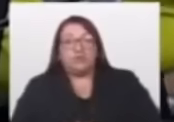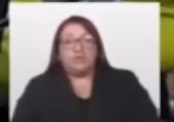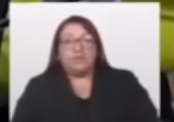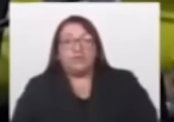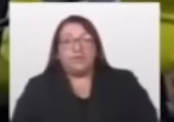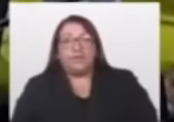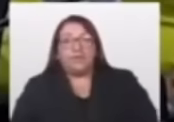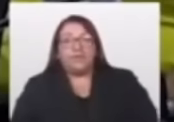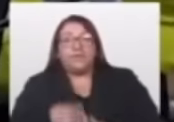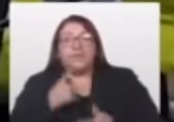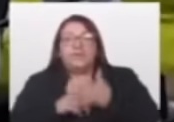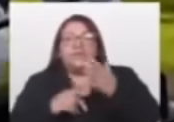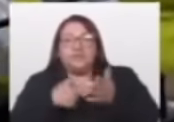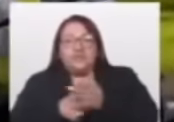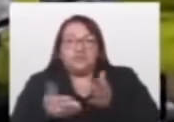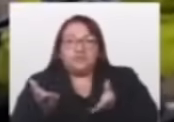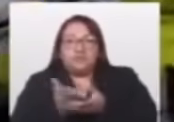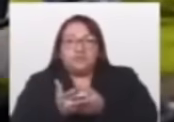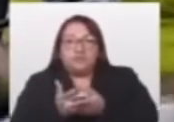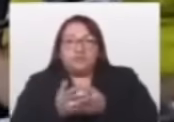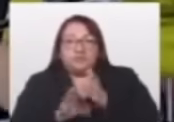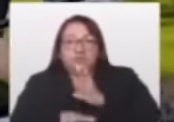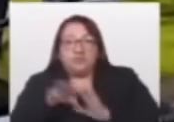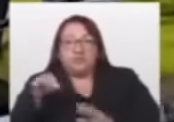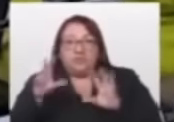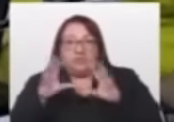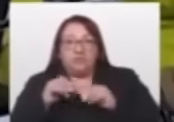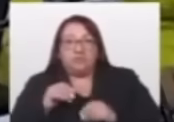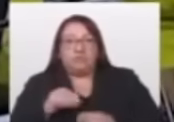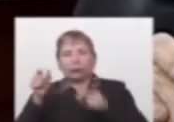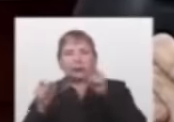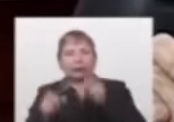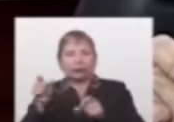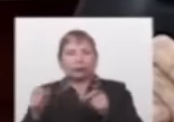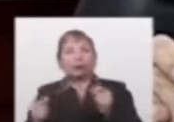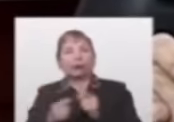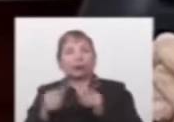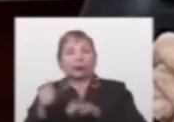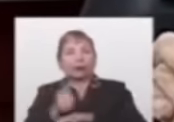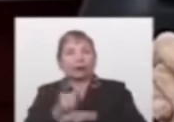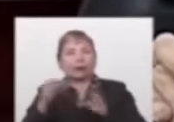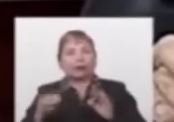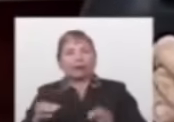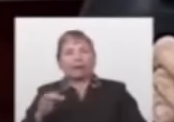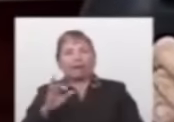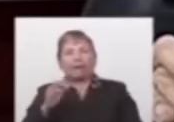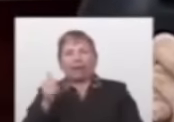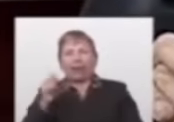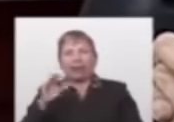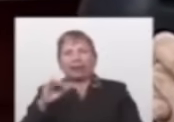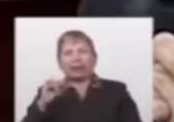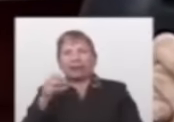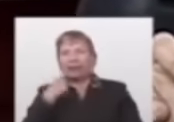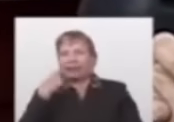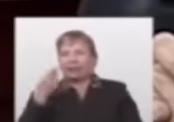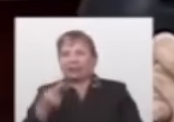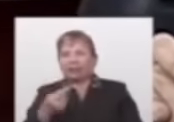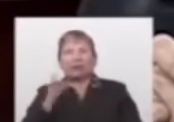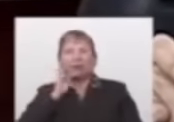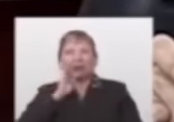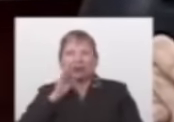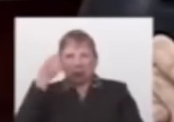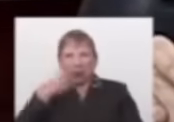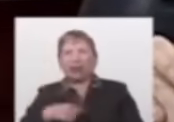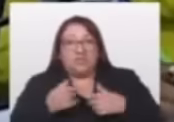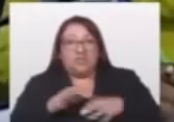24/7. ¿Y qué documentos sacó esa noche, señor presidente? Hacer afirmaciones falacias, qué fácil es. Manchar